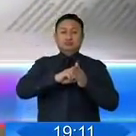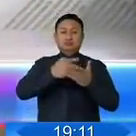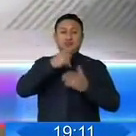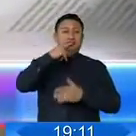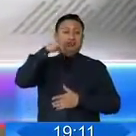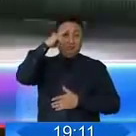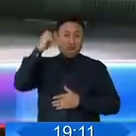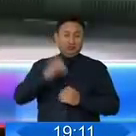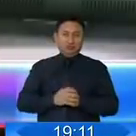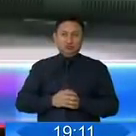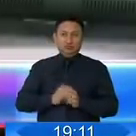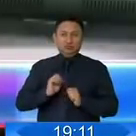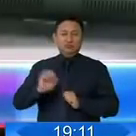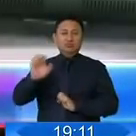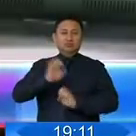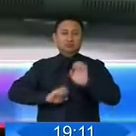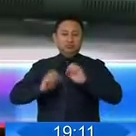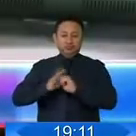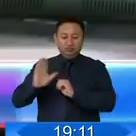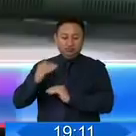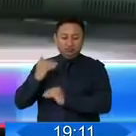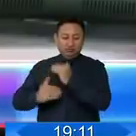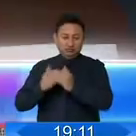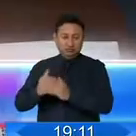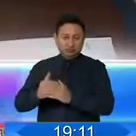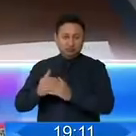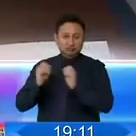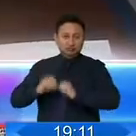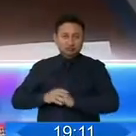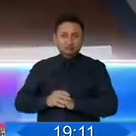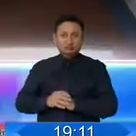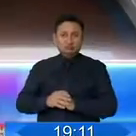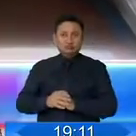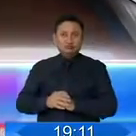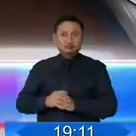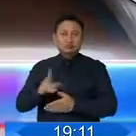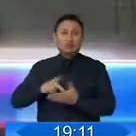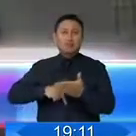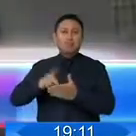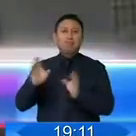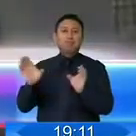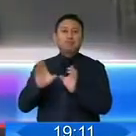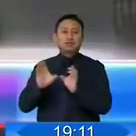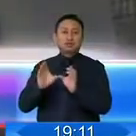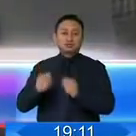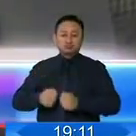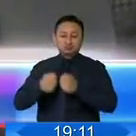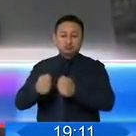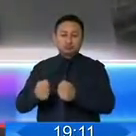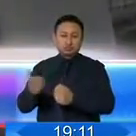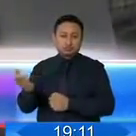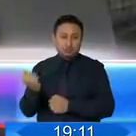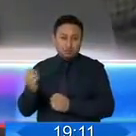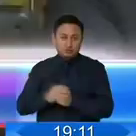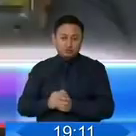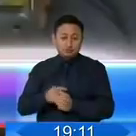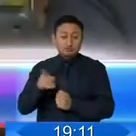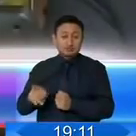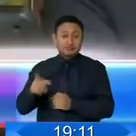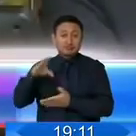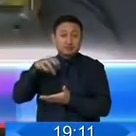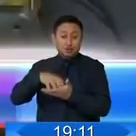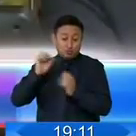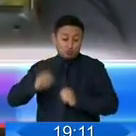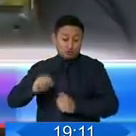examen especial realizado al proceso de emisión, colocación y pago de certificados de tesorería, herramientas que el Estado